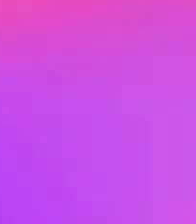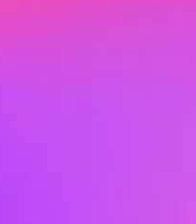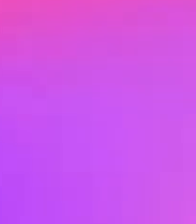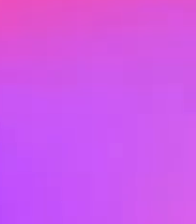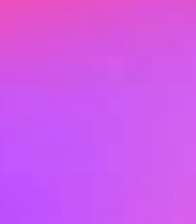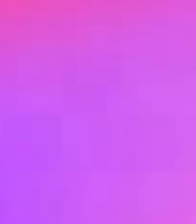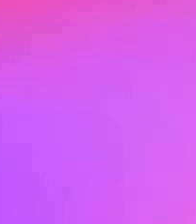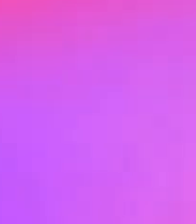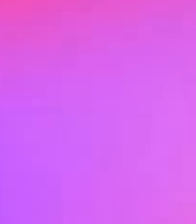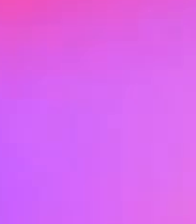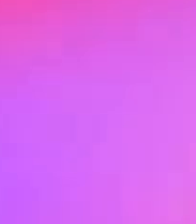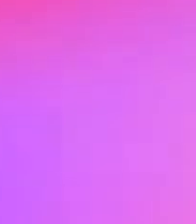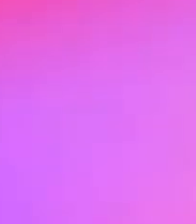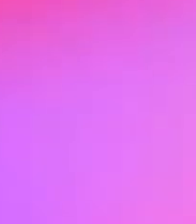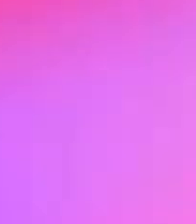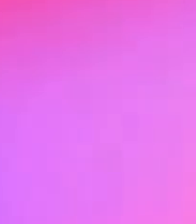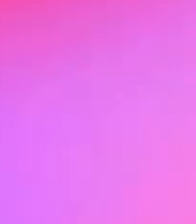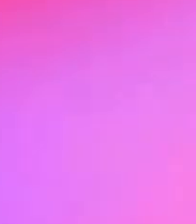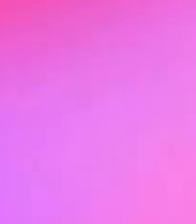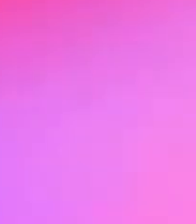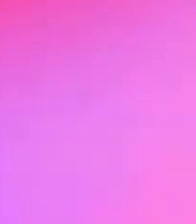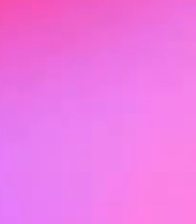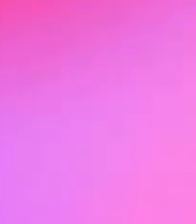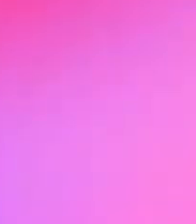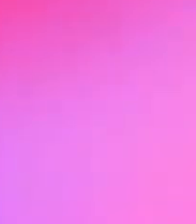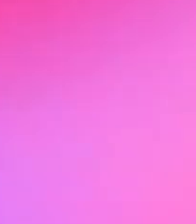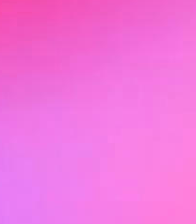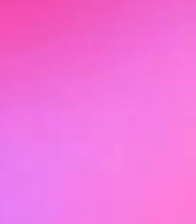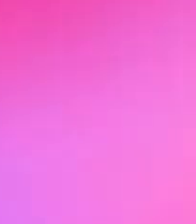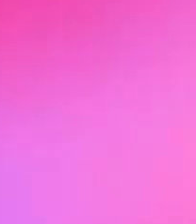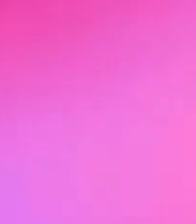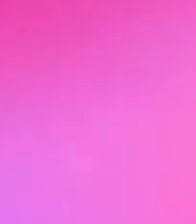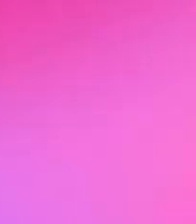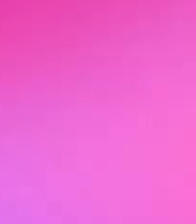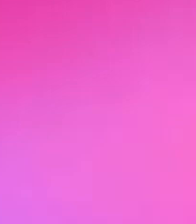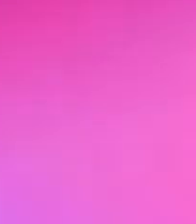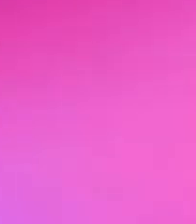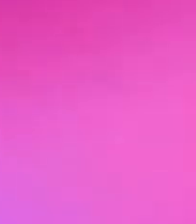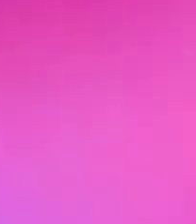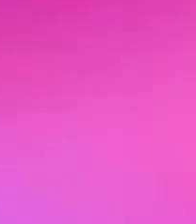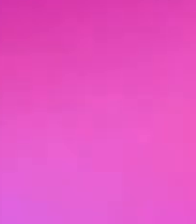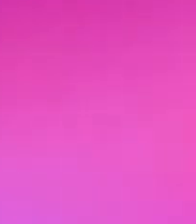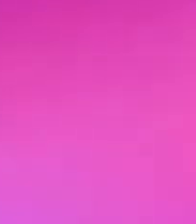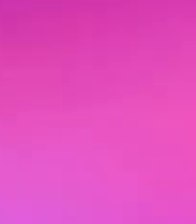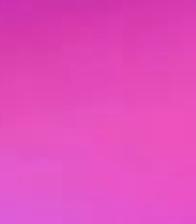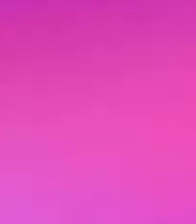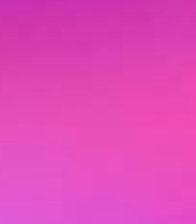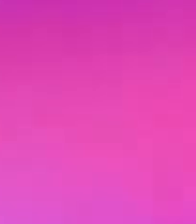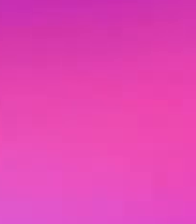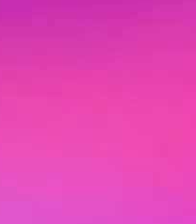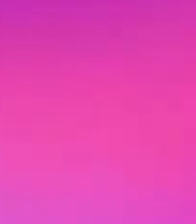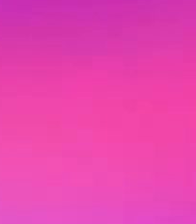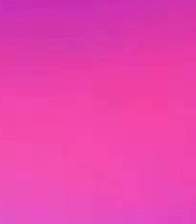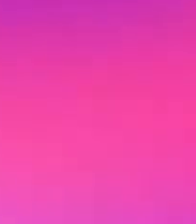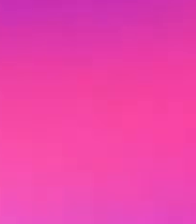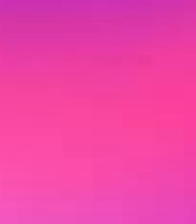Si requieres consultar los libros de texto en versión digital, recuerda que los puedes encontrar en la página